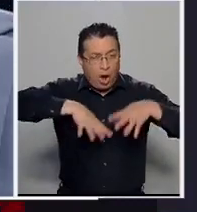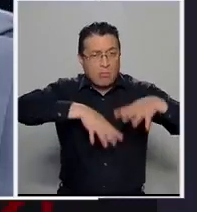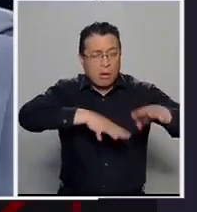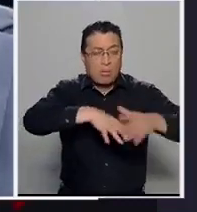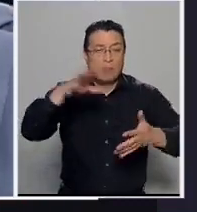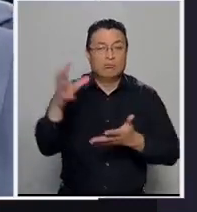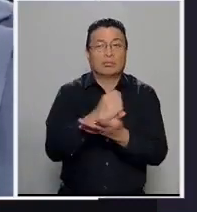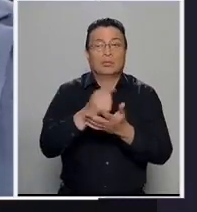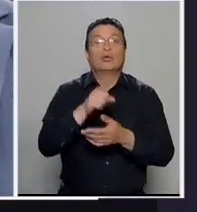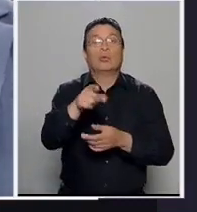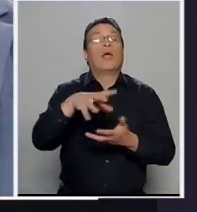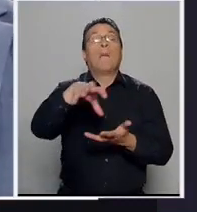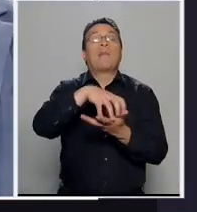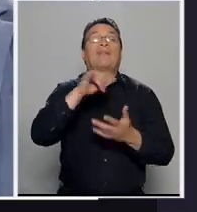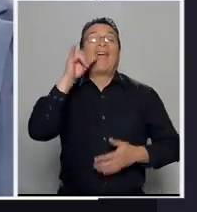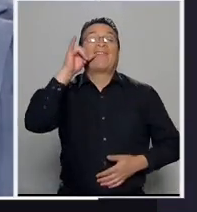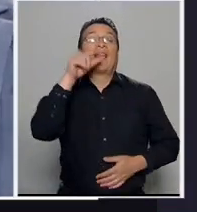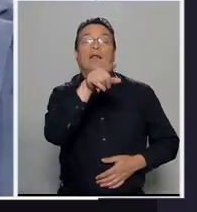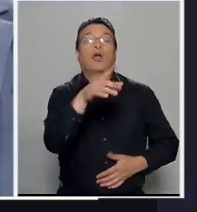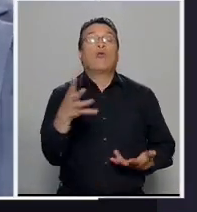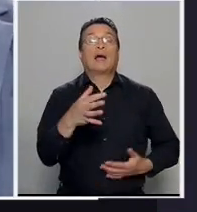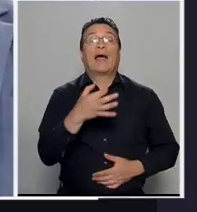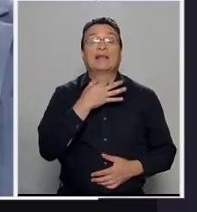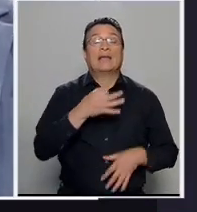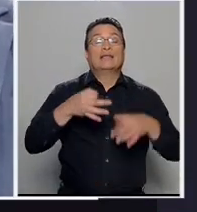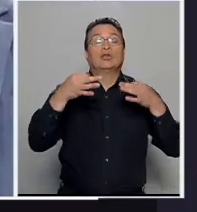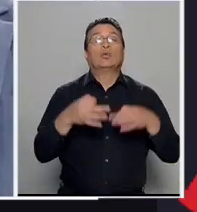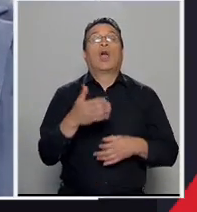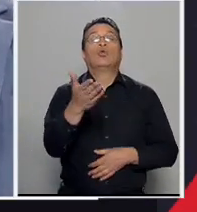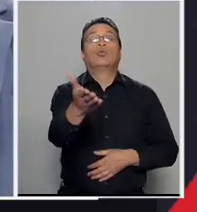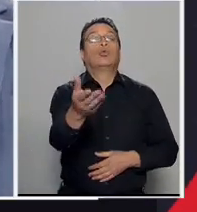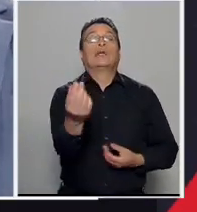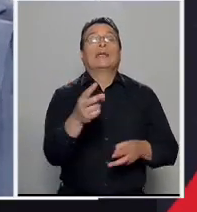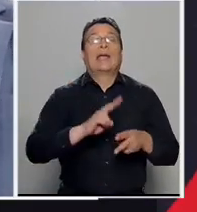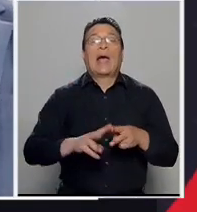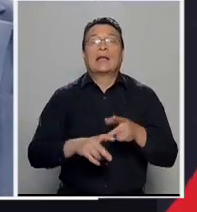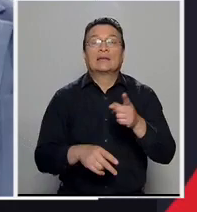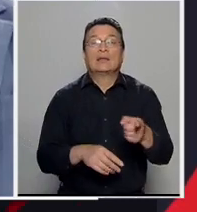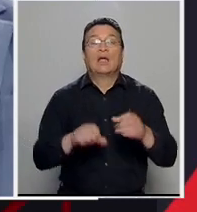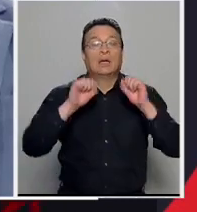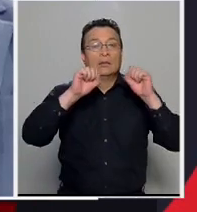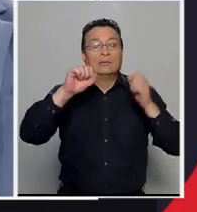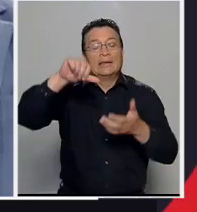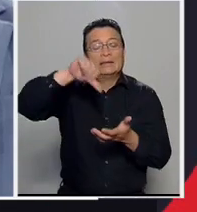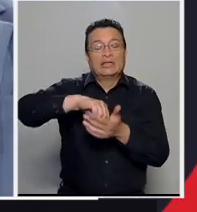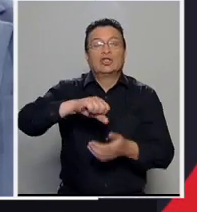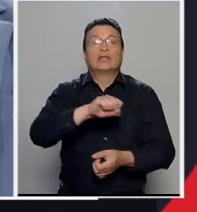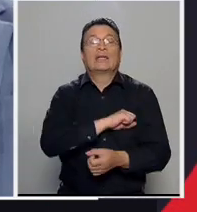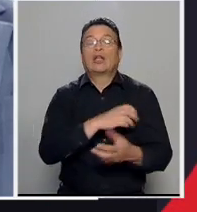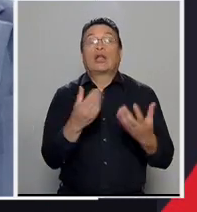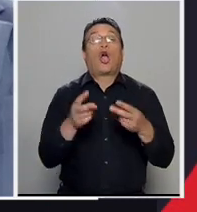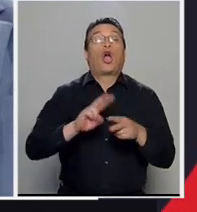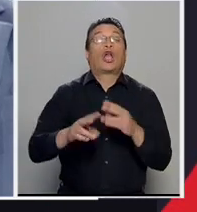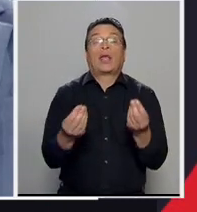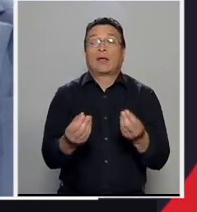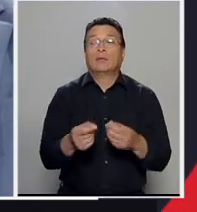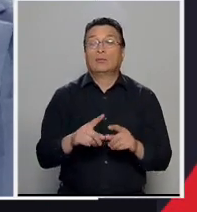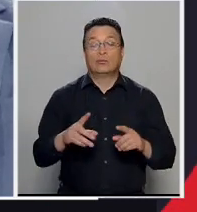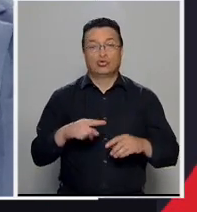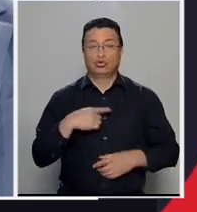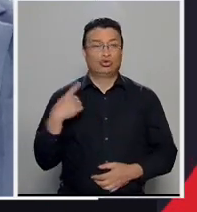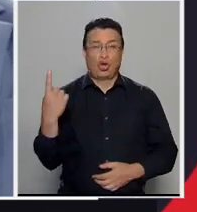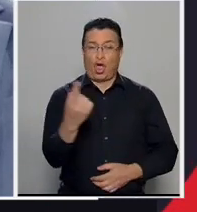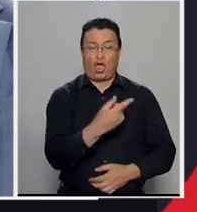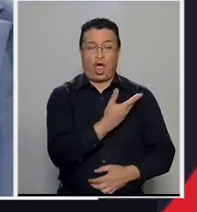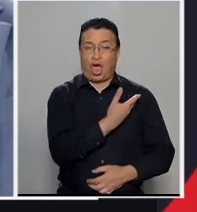les quiero hacer usted complace y tal como va a garantizar la seguridad en placetas casi está en el centro de santiago pérez que todo todo gobierno